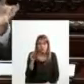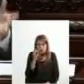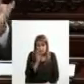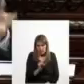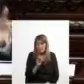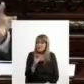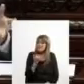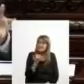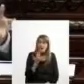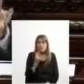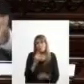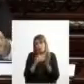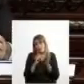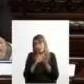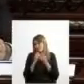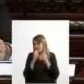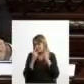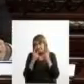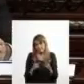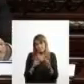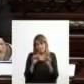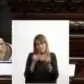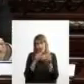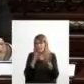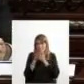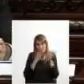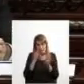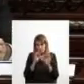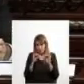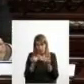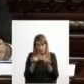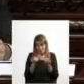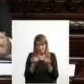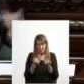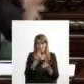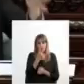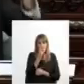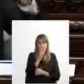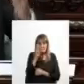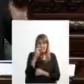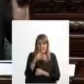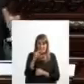hemos hablado de buena fe. Les hemos advertido hacia dónde vamos. En el año 2013